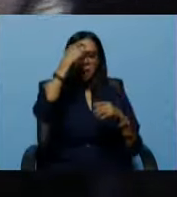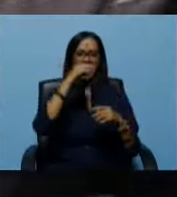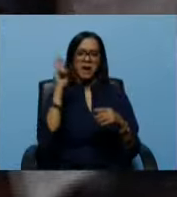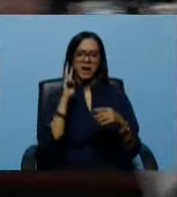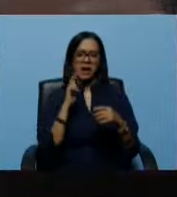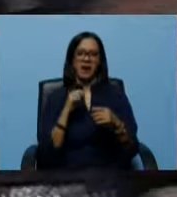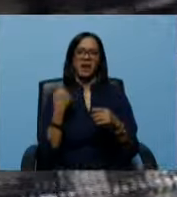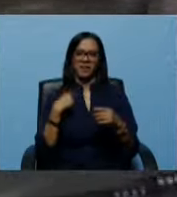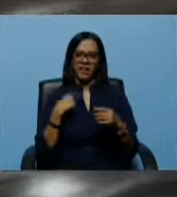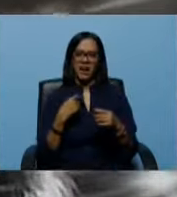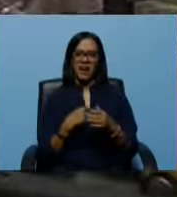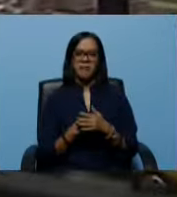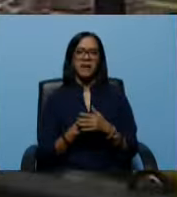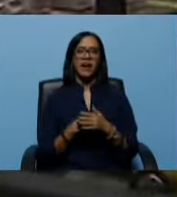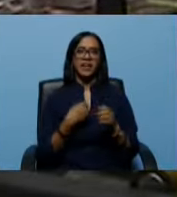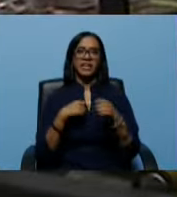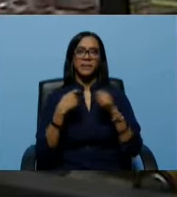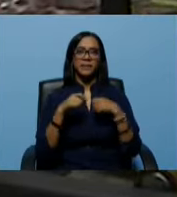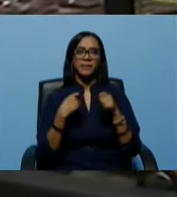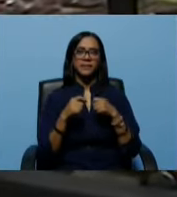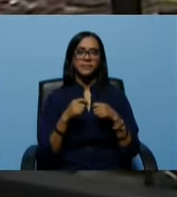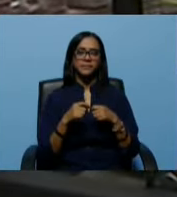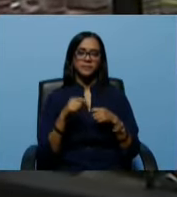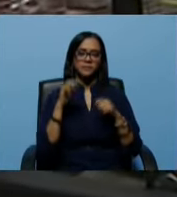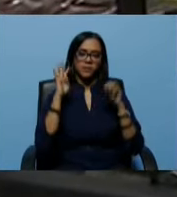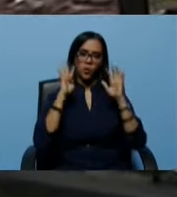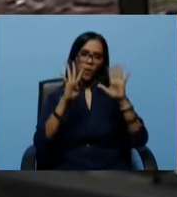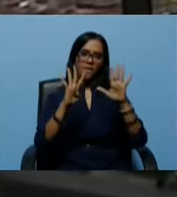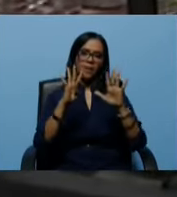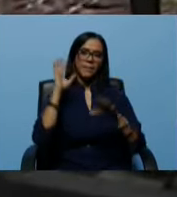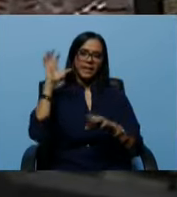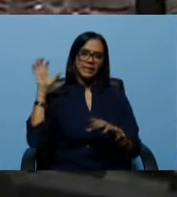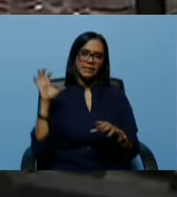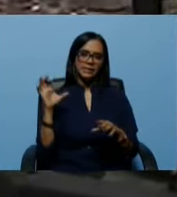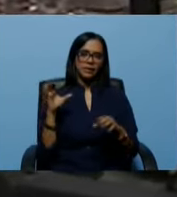venezolano. Estamos exportando a 9 países en la zona andina,